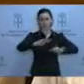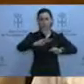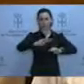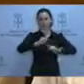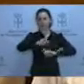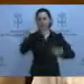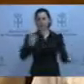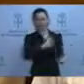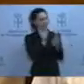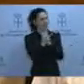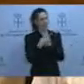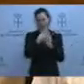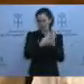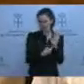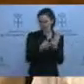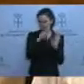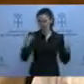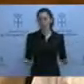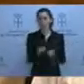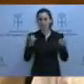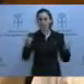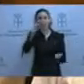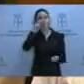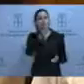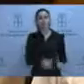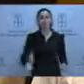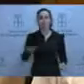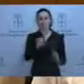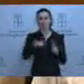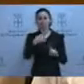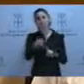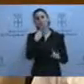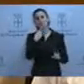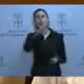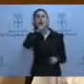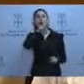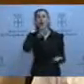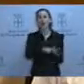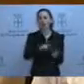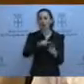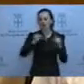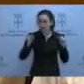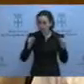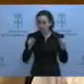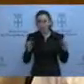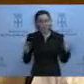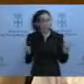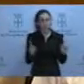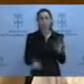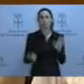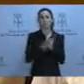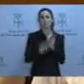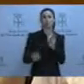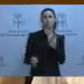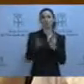lo han cambiado, van a hacer otro tema para la promoción turística tan necesaria en esa zona, y esto lo dejan para la fala. Pues no, porque siguen exactamente en el punto 5, incluyen